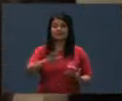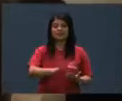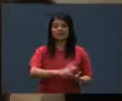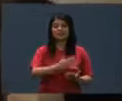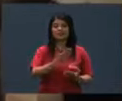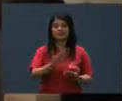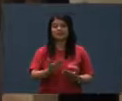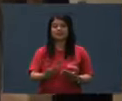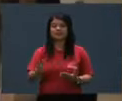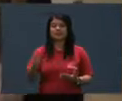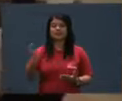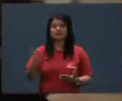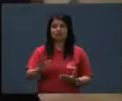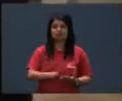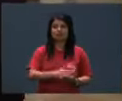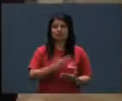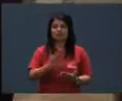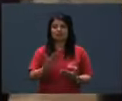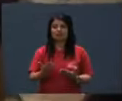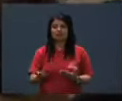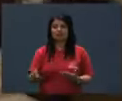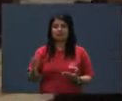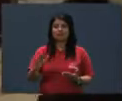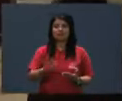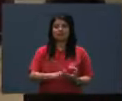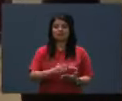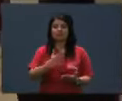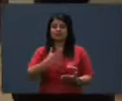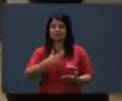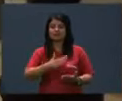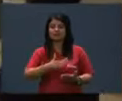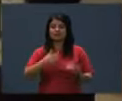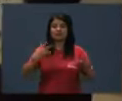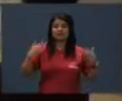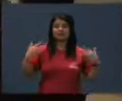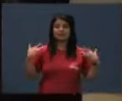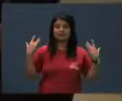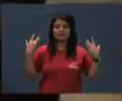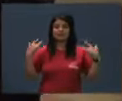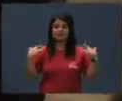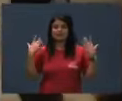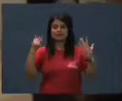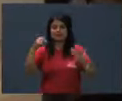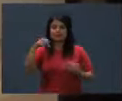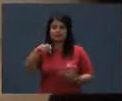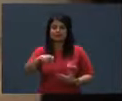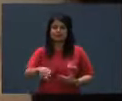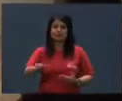Por las cosas que hay en mí,